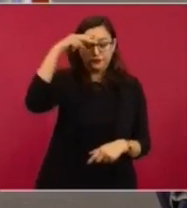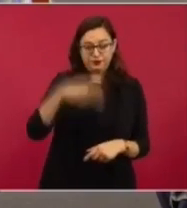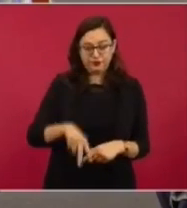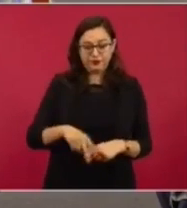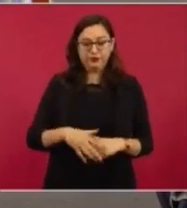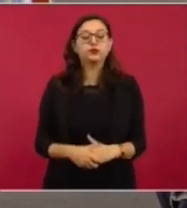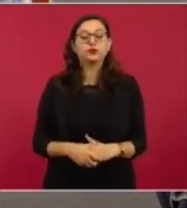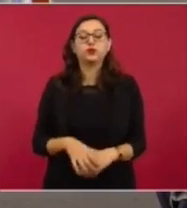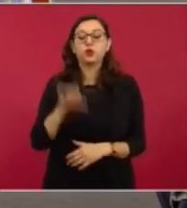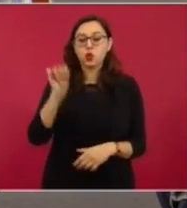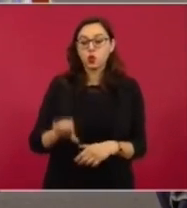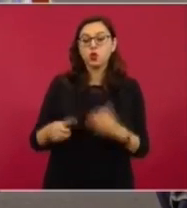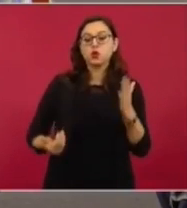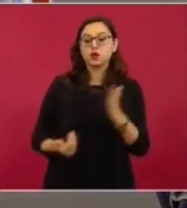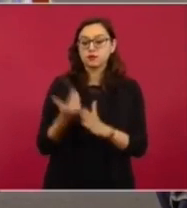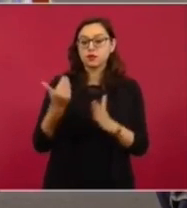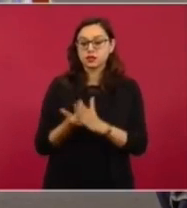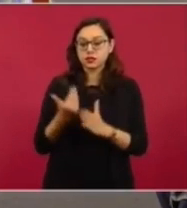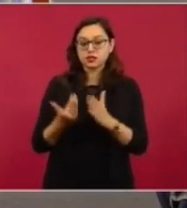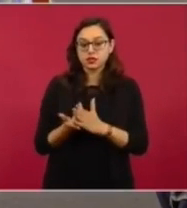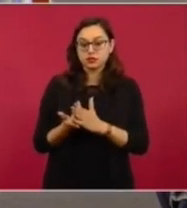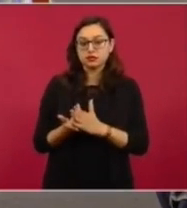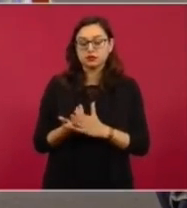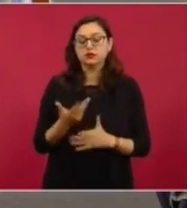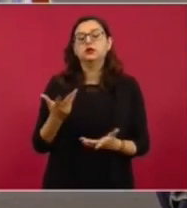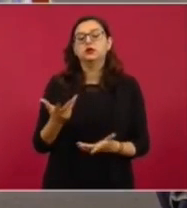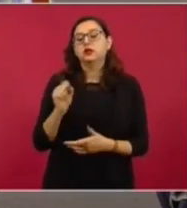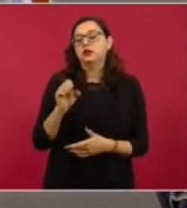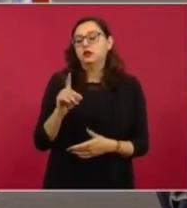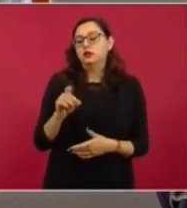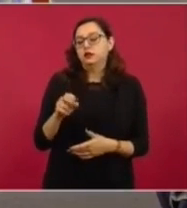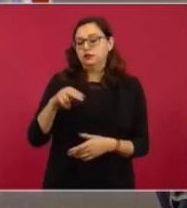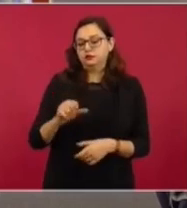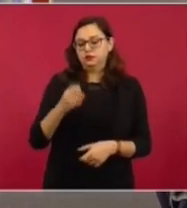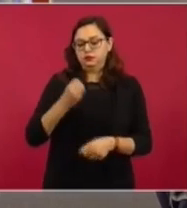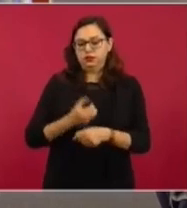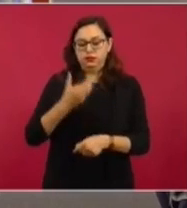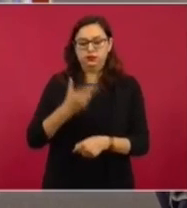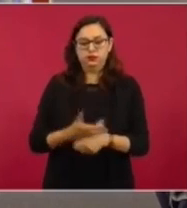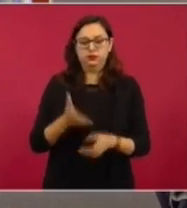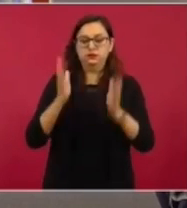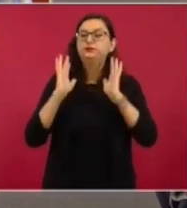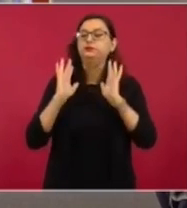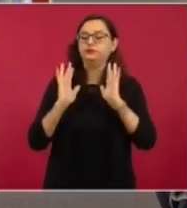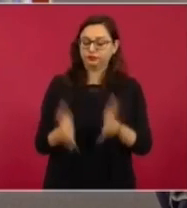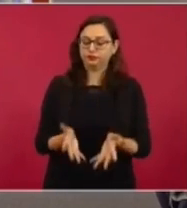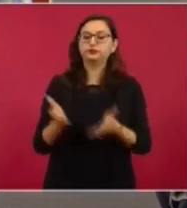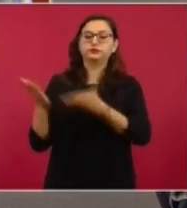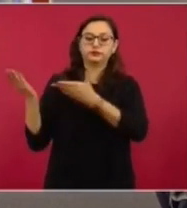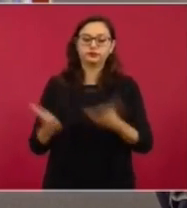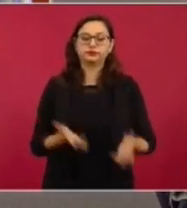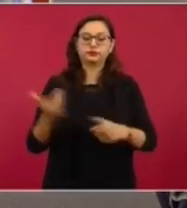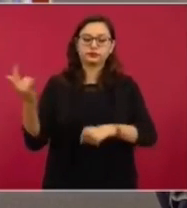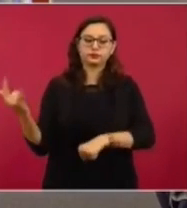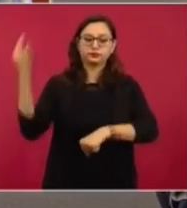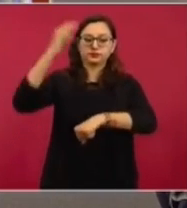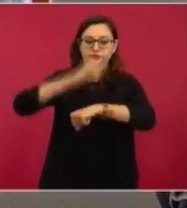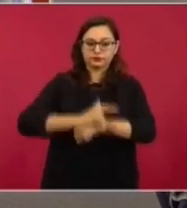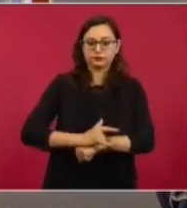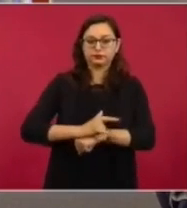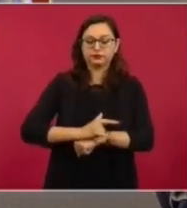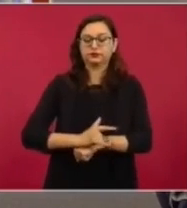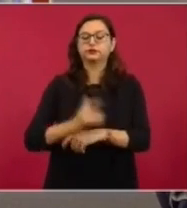madrugada, como aquí se informa por parte del señor secretario de la Defensa Nacional. Arribó sin novedad el avión de la